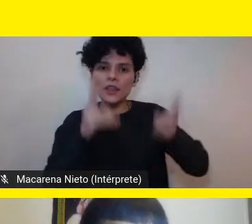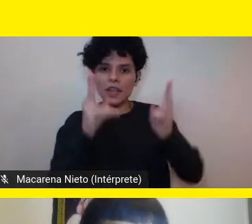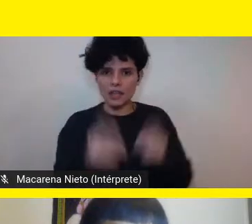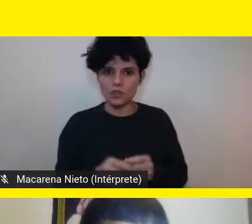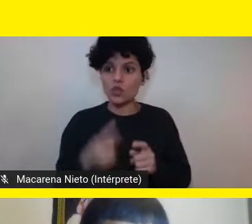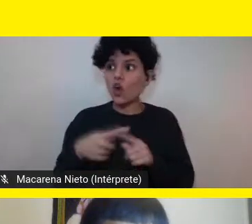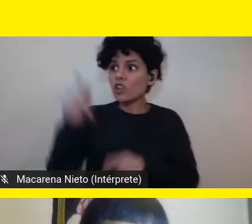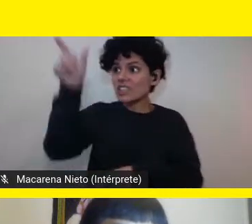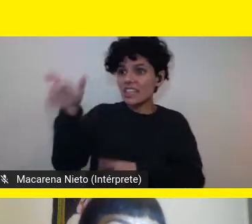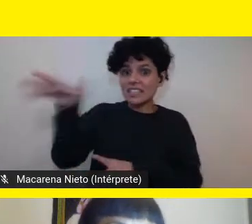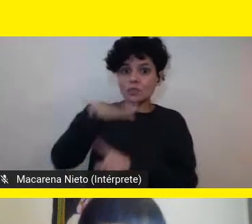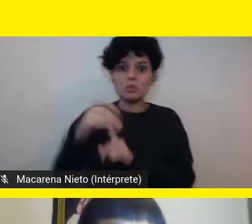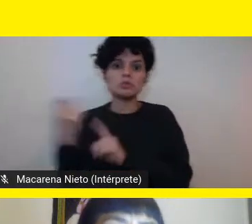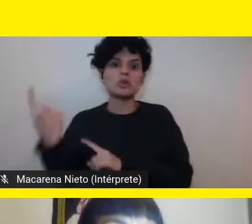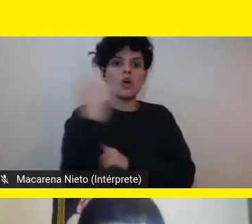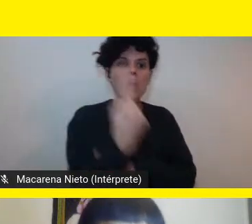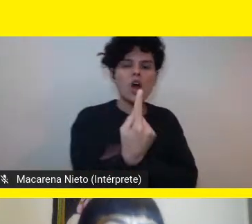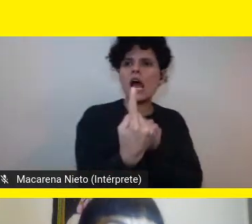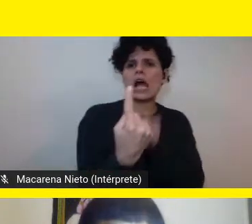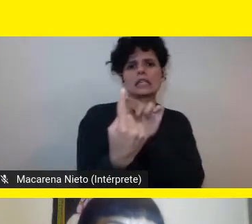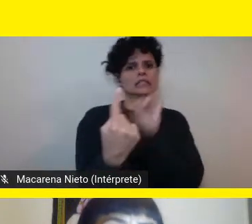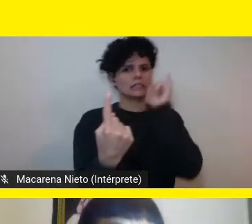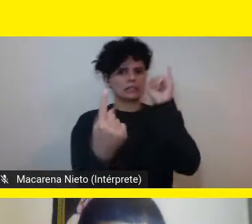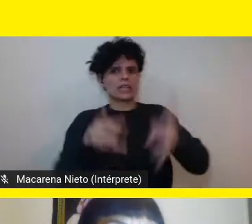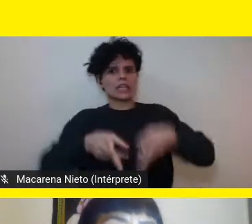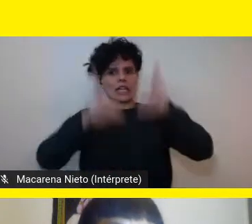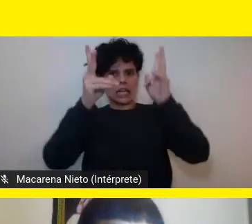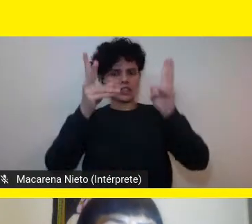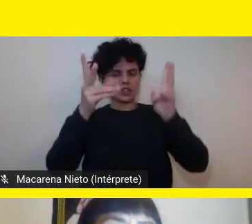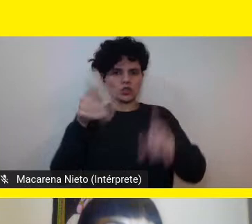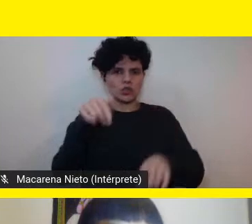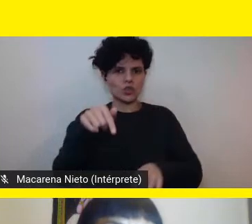niño tiene existencia desde el momento de la concepción.